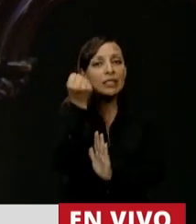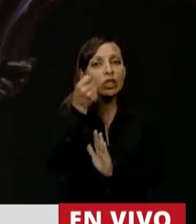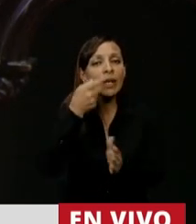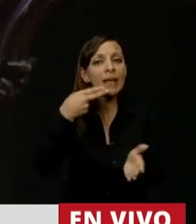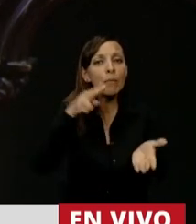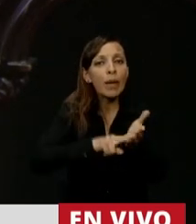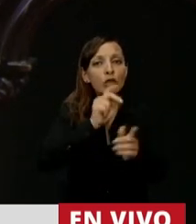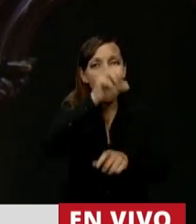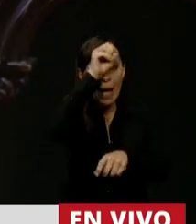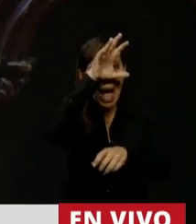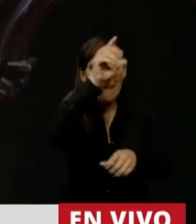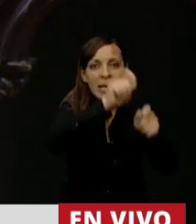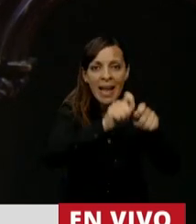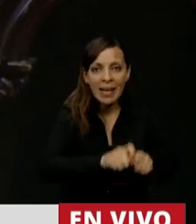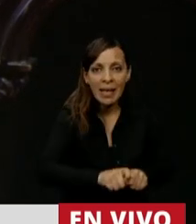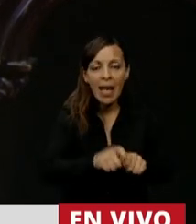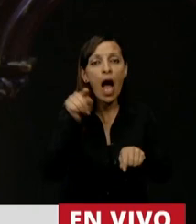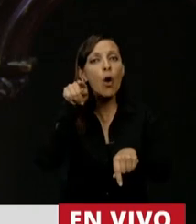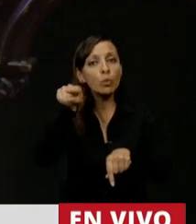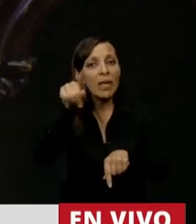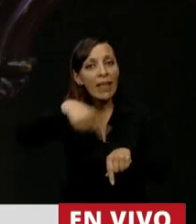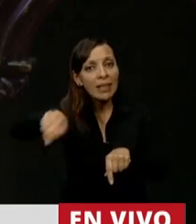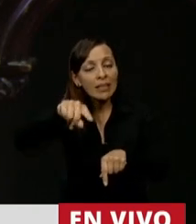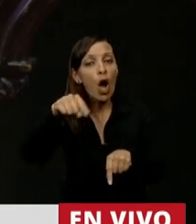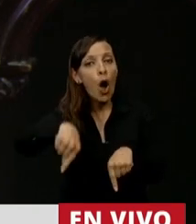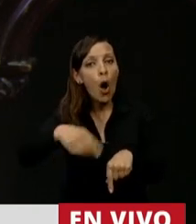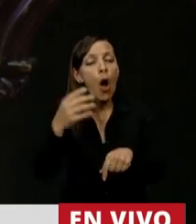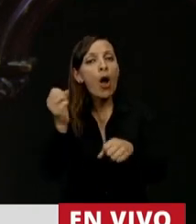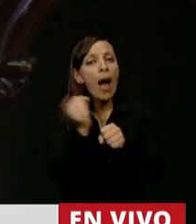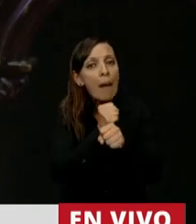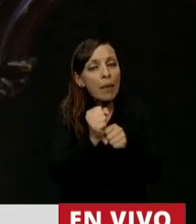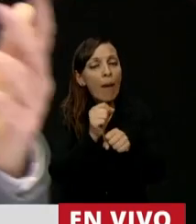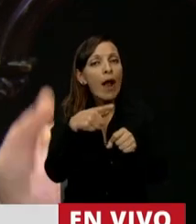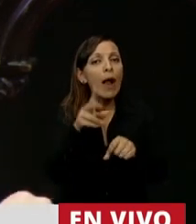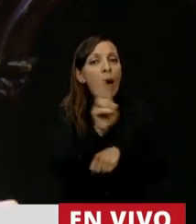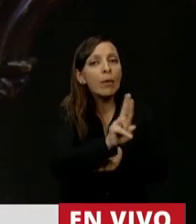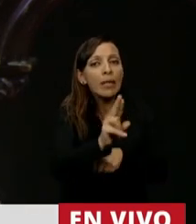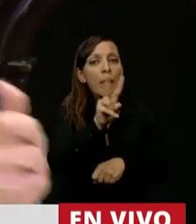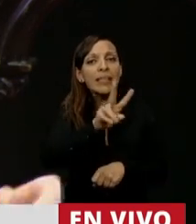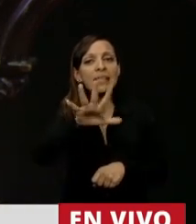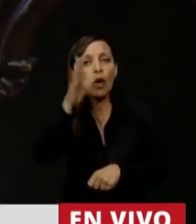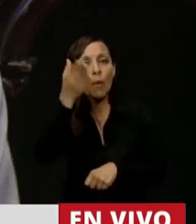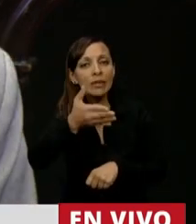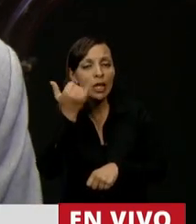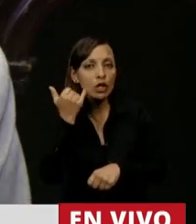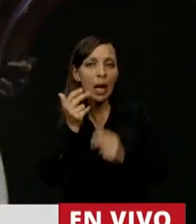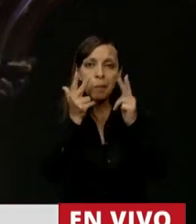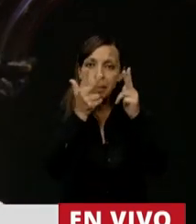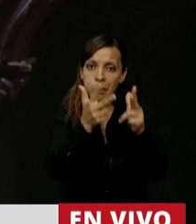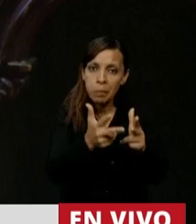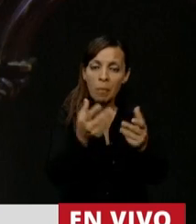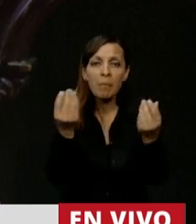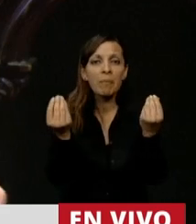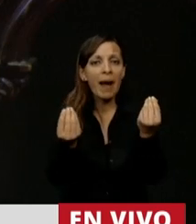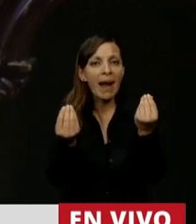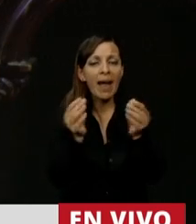impuestos a la minería. Ustedes hoy votaron la habilitación, el 25%, como ya lo dije,